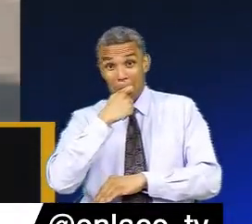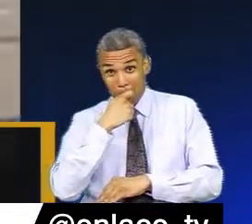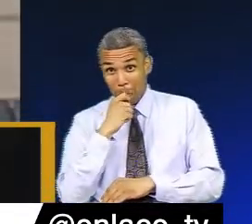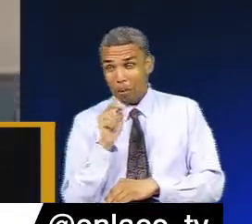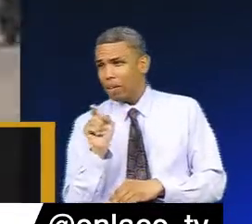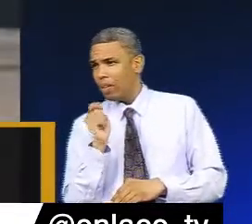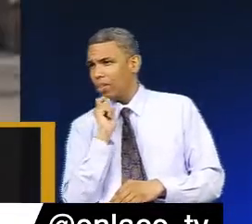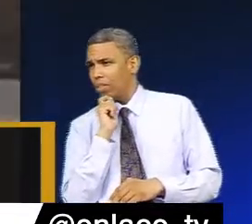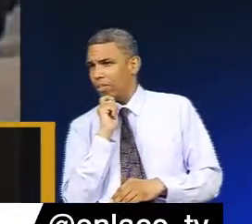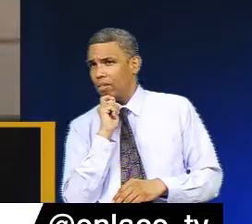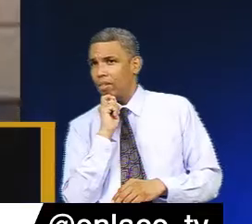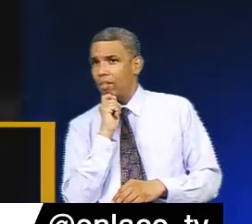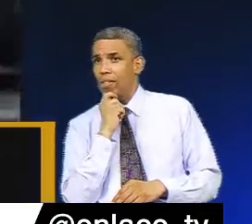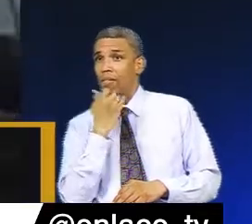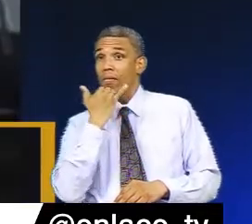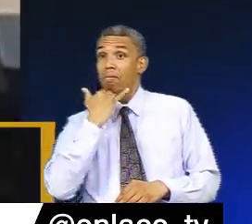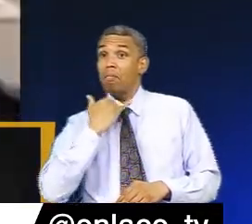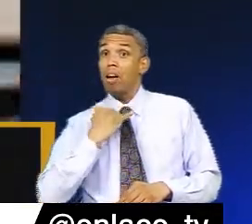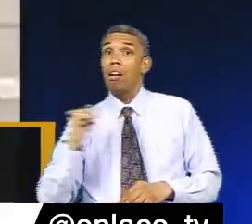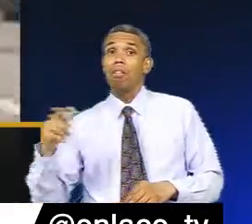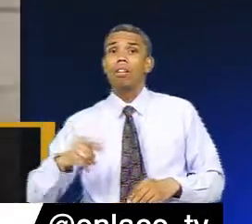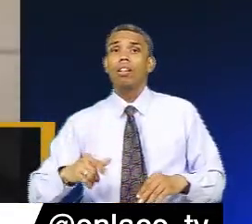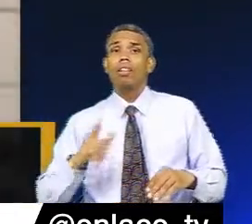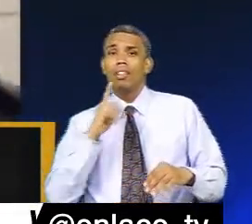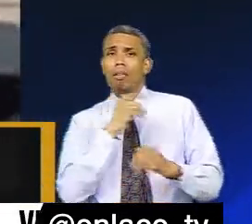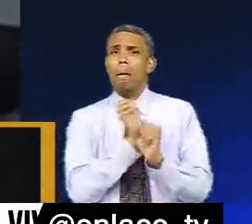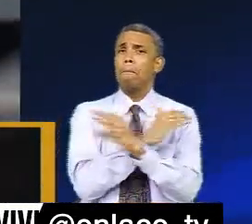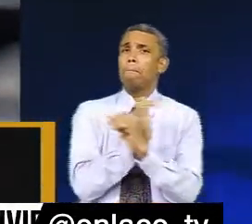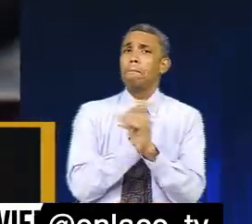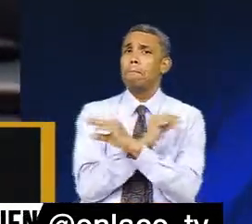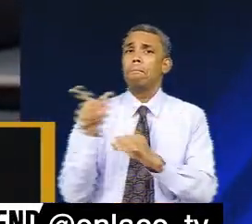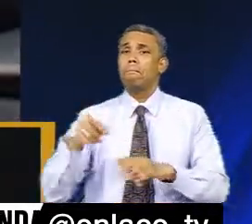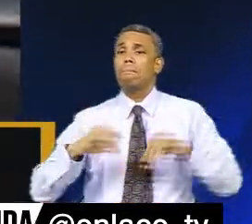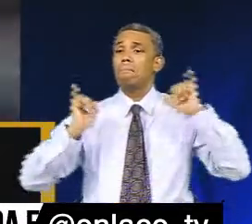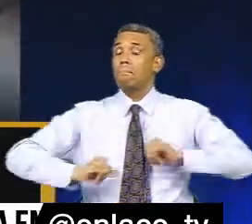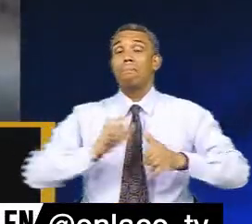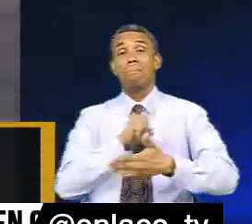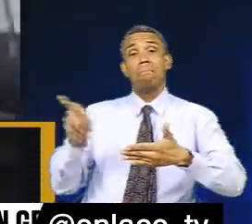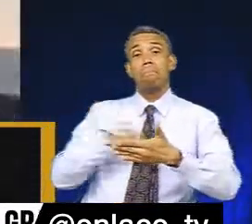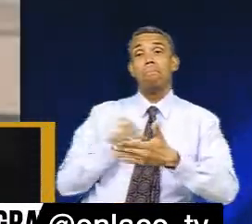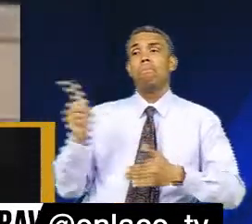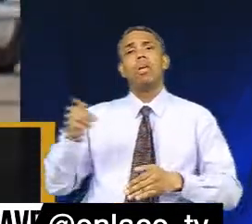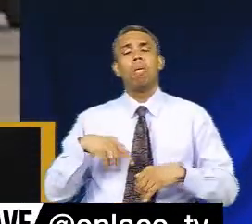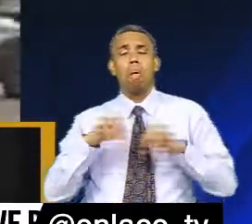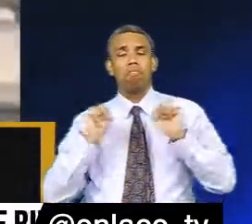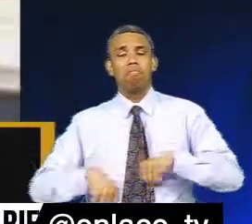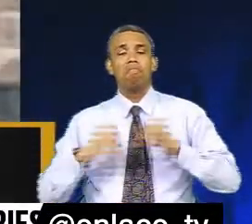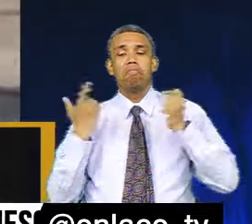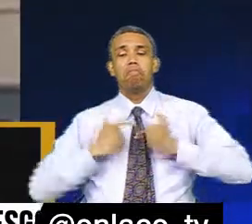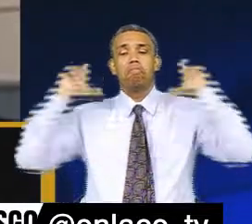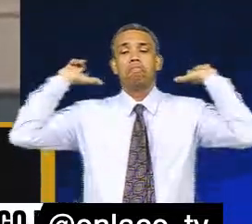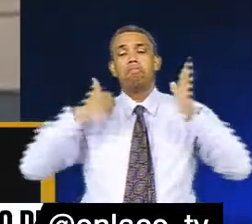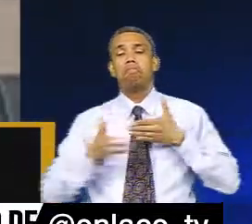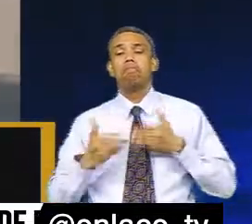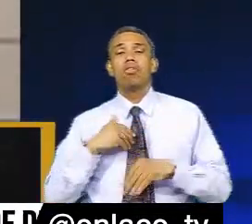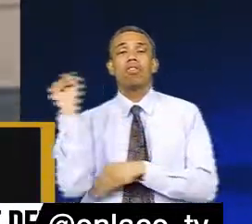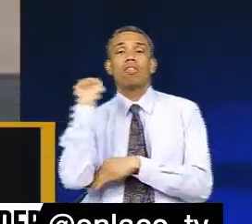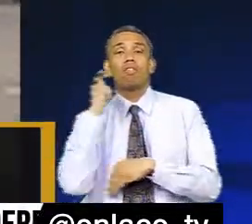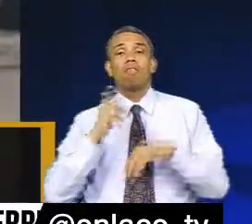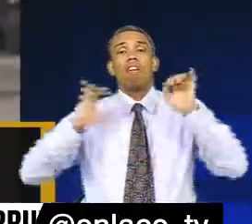tomara, a mi hijo que tomara el video para la prueba. Para los que predican y no aplican, para los que salen a la intención a decir que los infractores